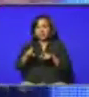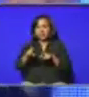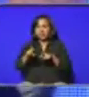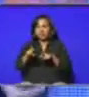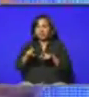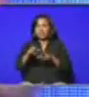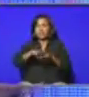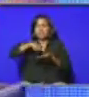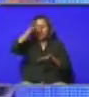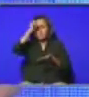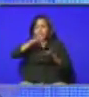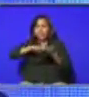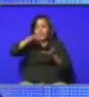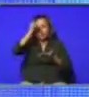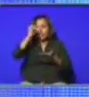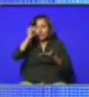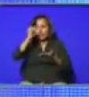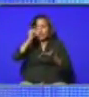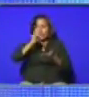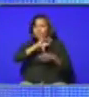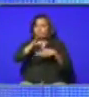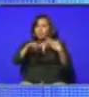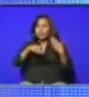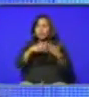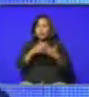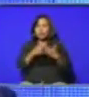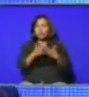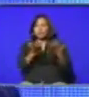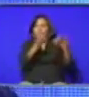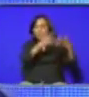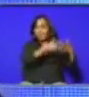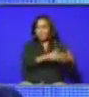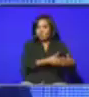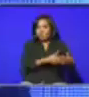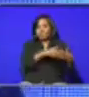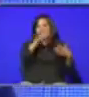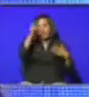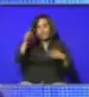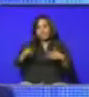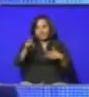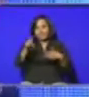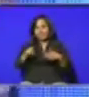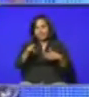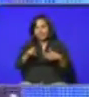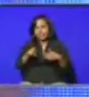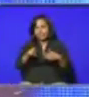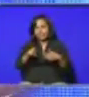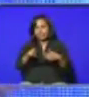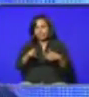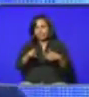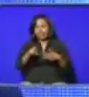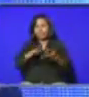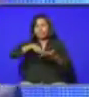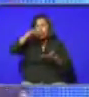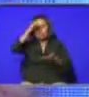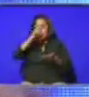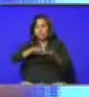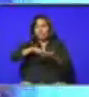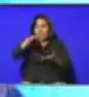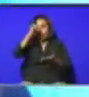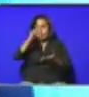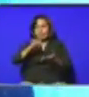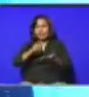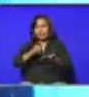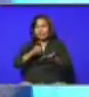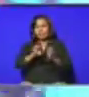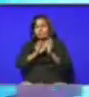nuestra industria necesita de esta competencia técnica. Todo nuestro desarrollo habitacional, los grandes